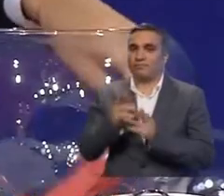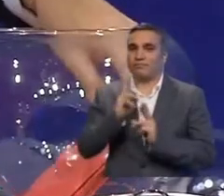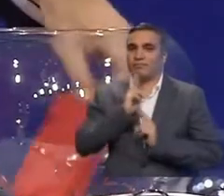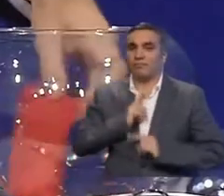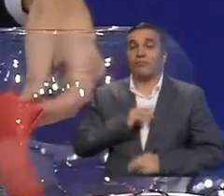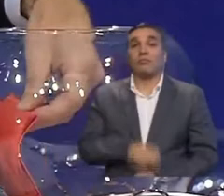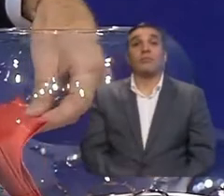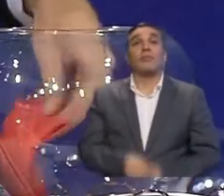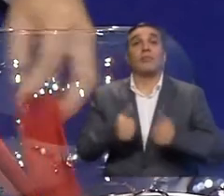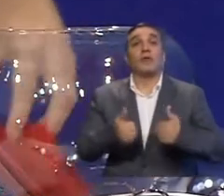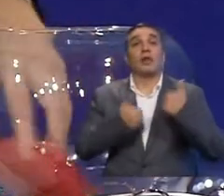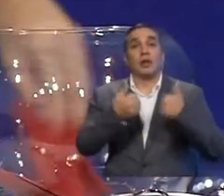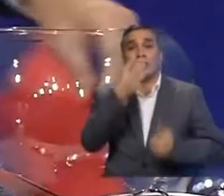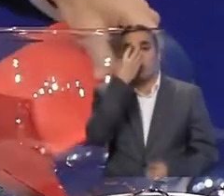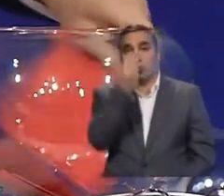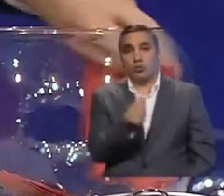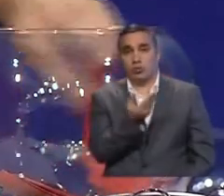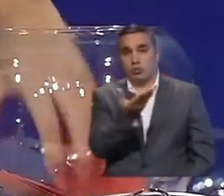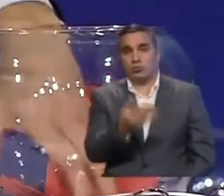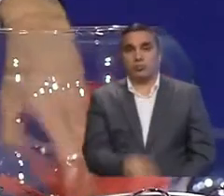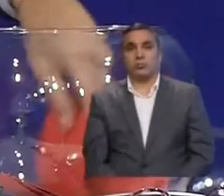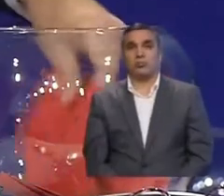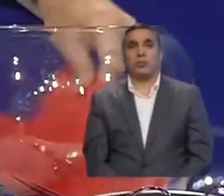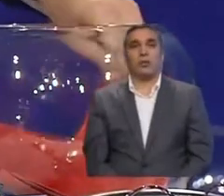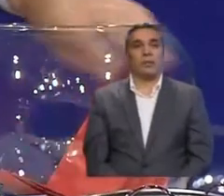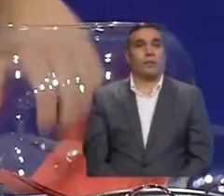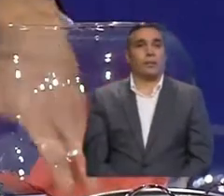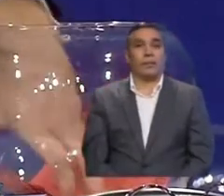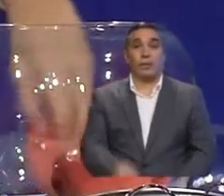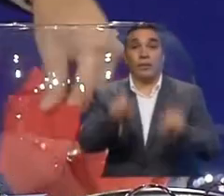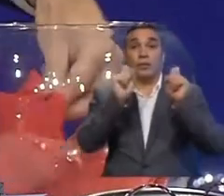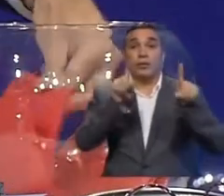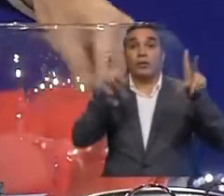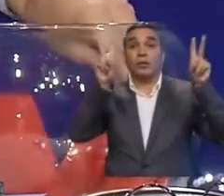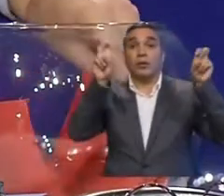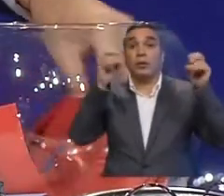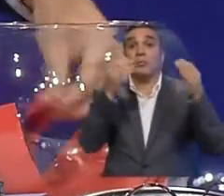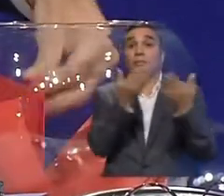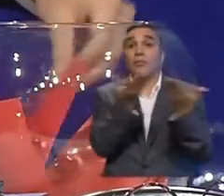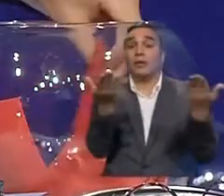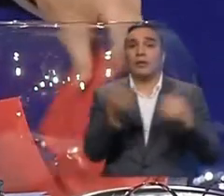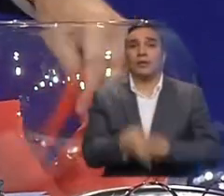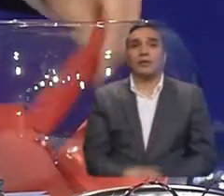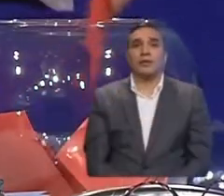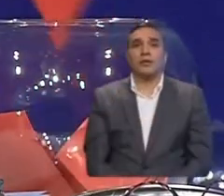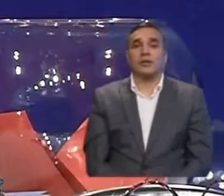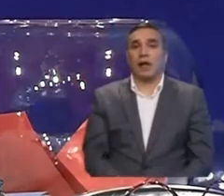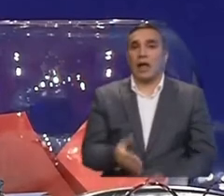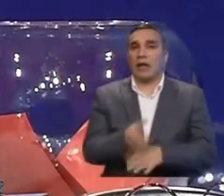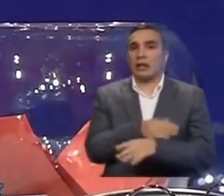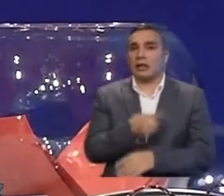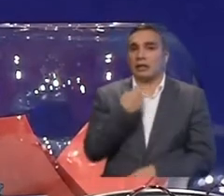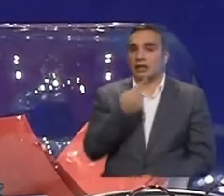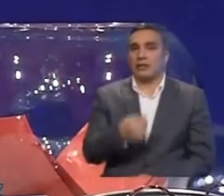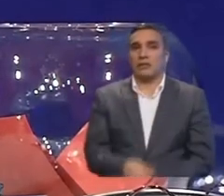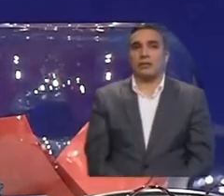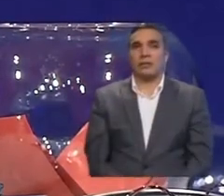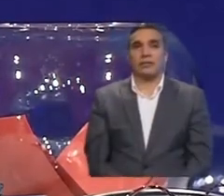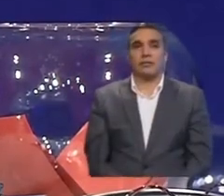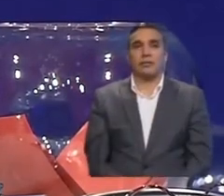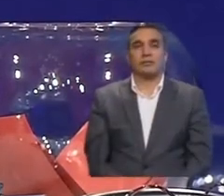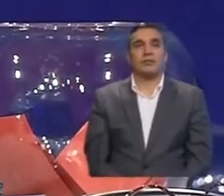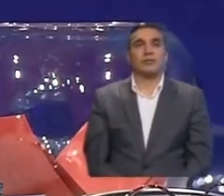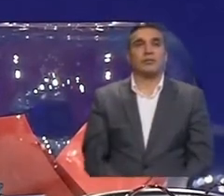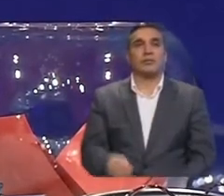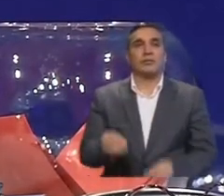Candidato Lucio Gutiérrez, a continuación, la pregunta sobre la temática ya abordada. Tener